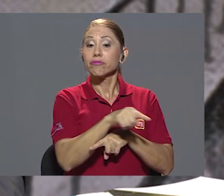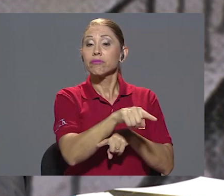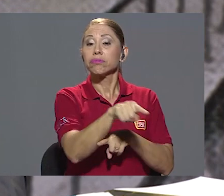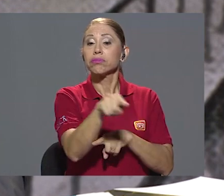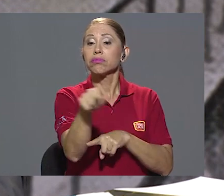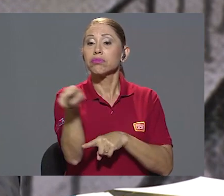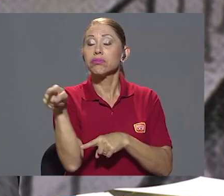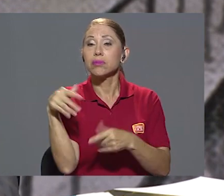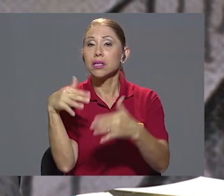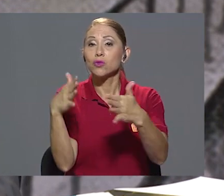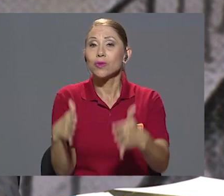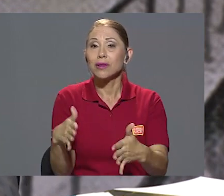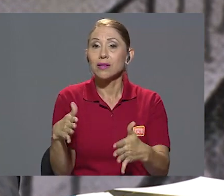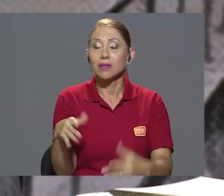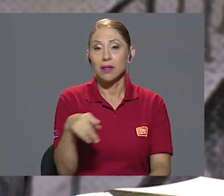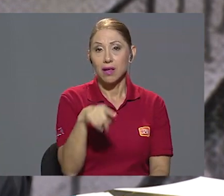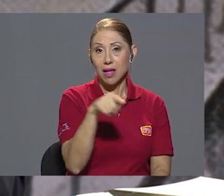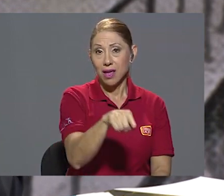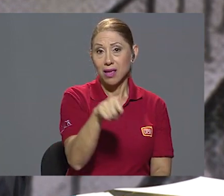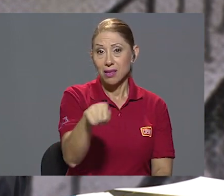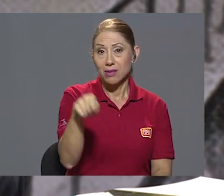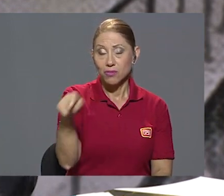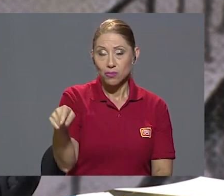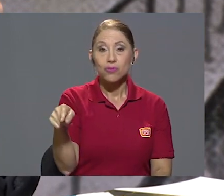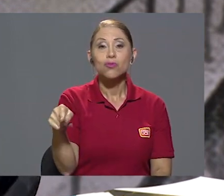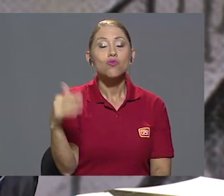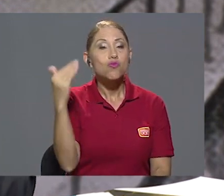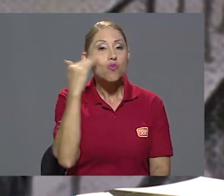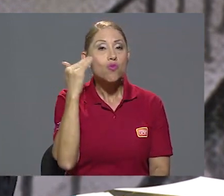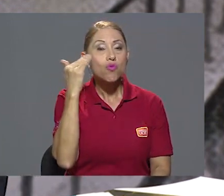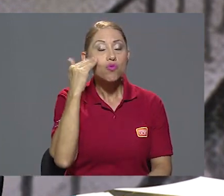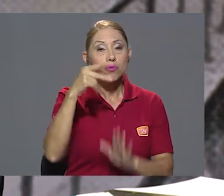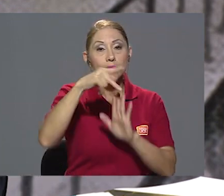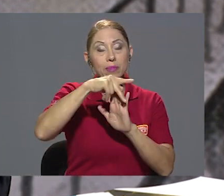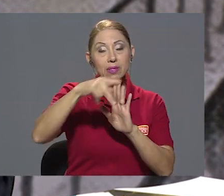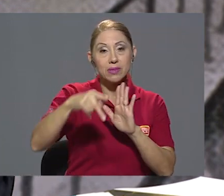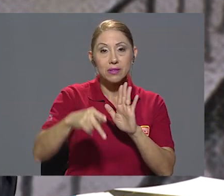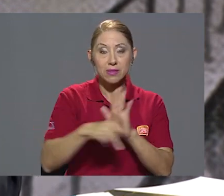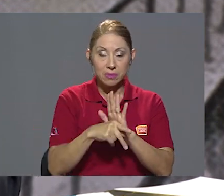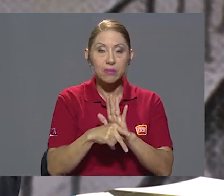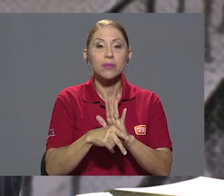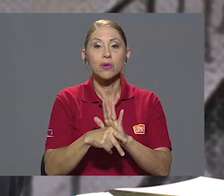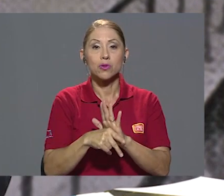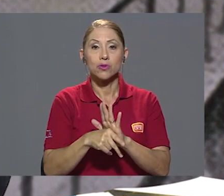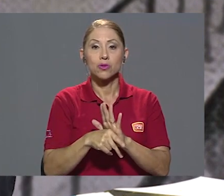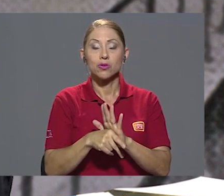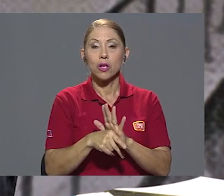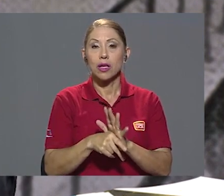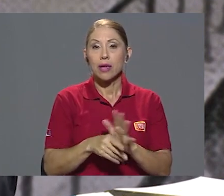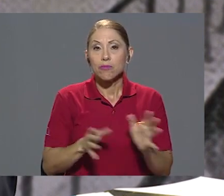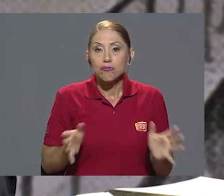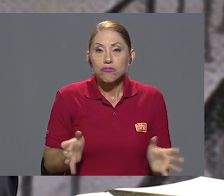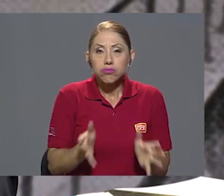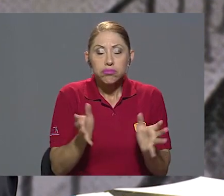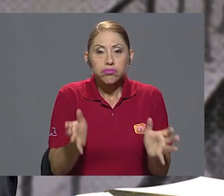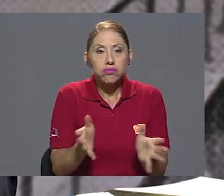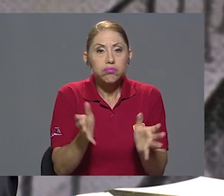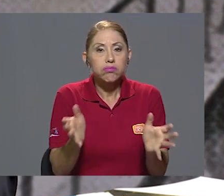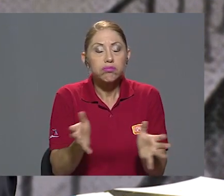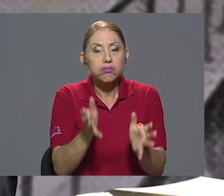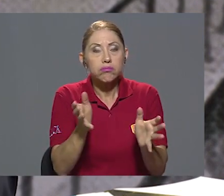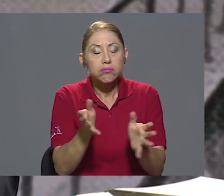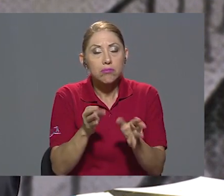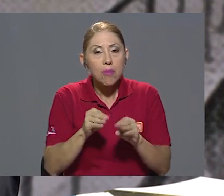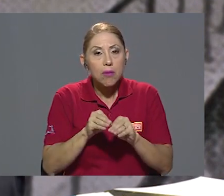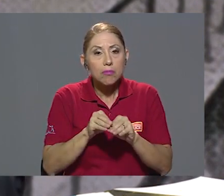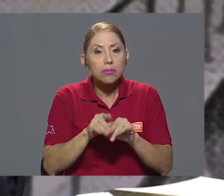estudiantado, que estos mismos conozcan esos principios que mueven el ejercicio